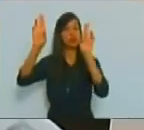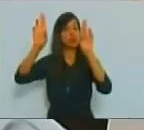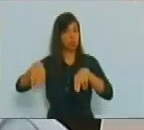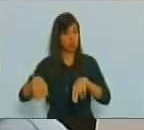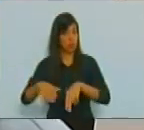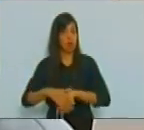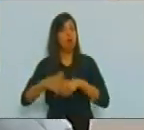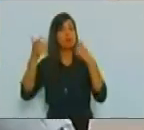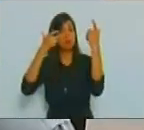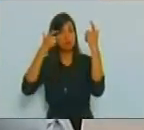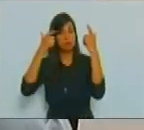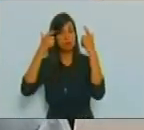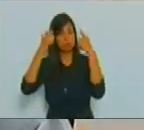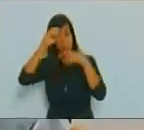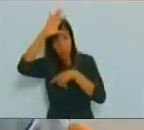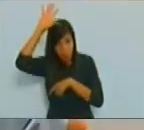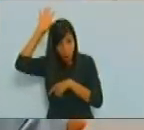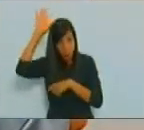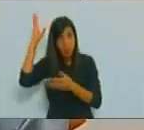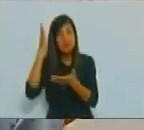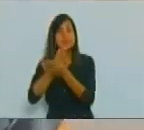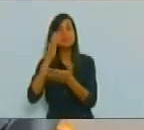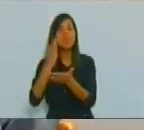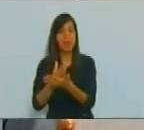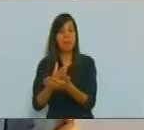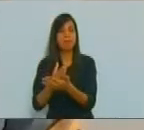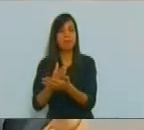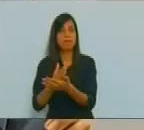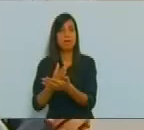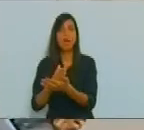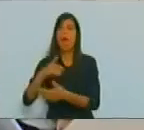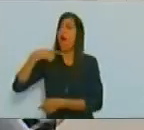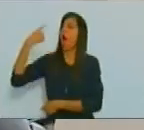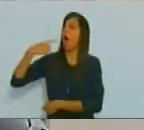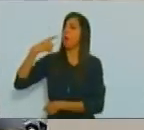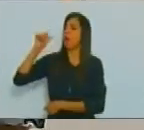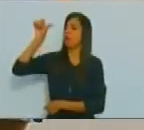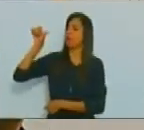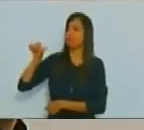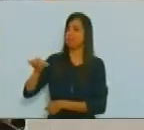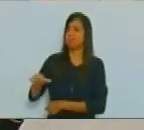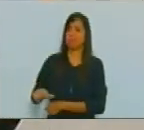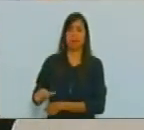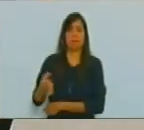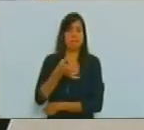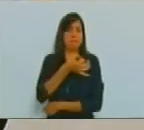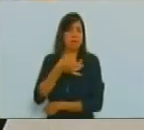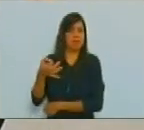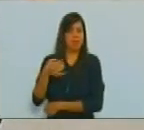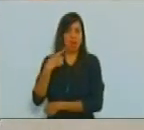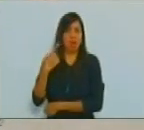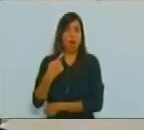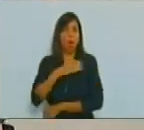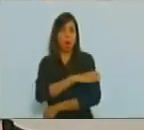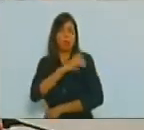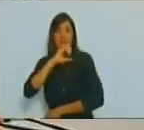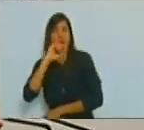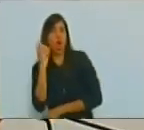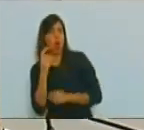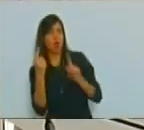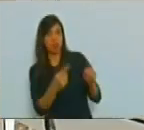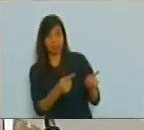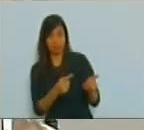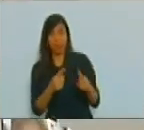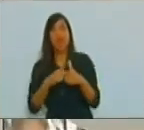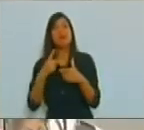a él robert siempre los aniquiló con su verbo encendido y eso no se lo perdonaron es por eso